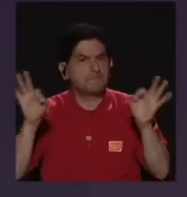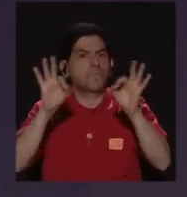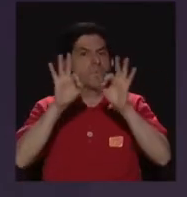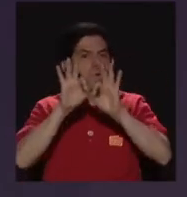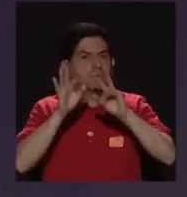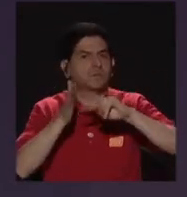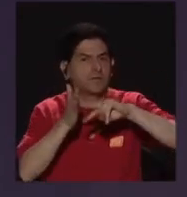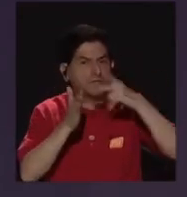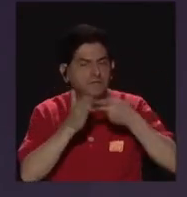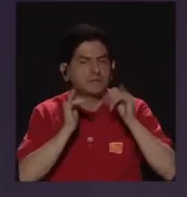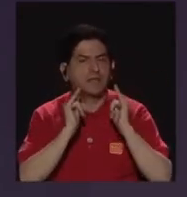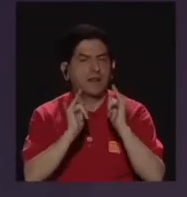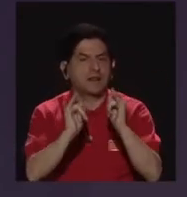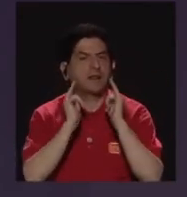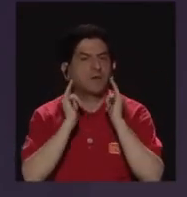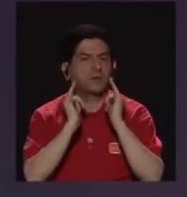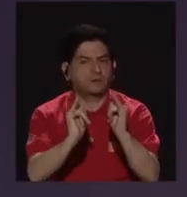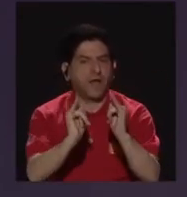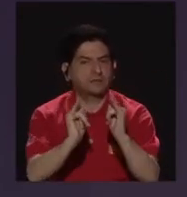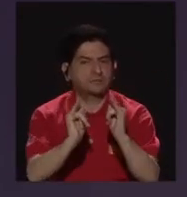la igualdad